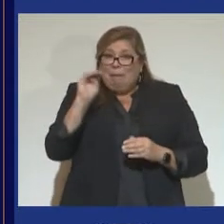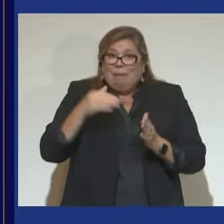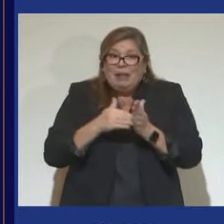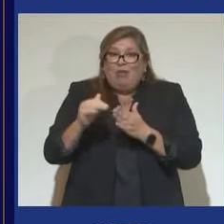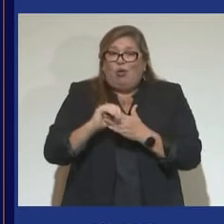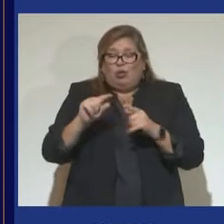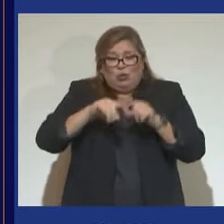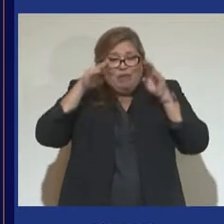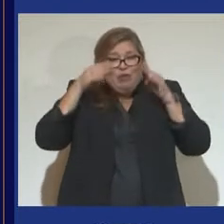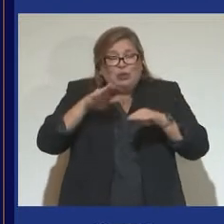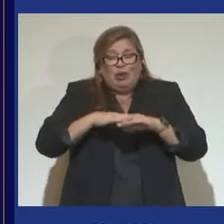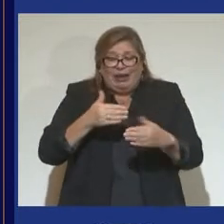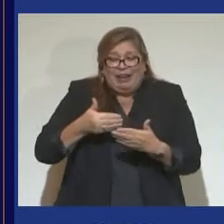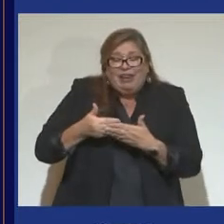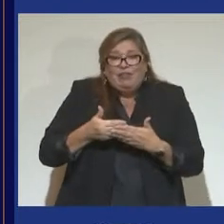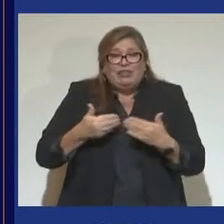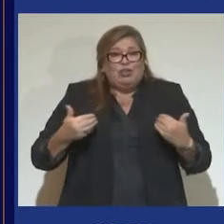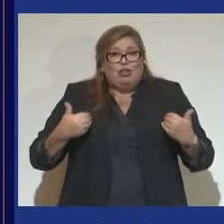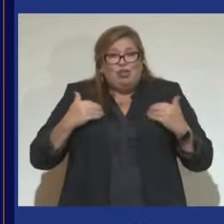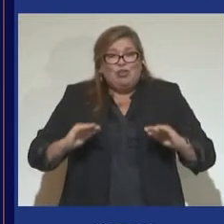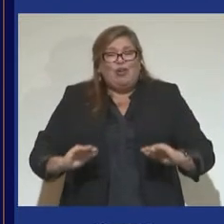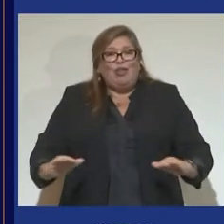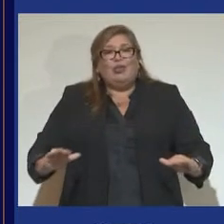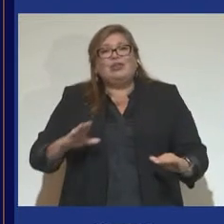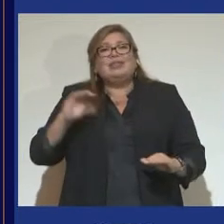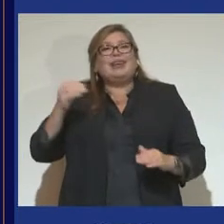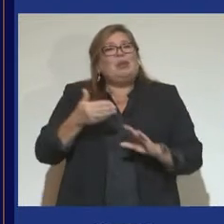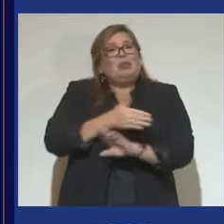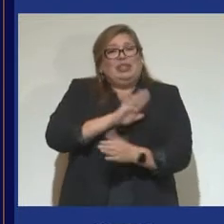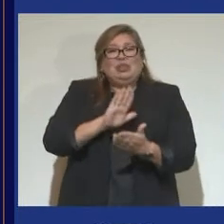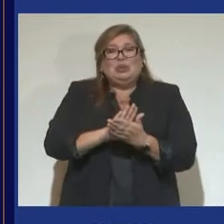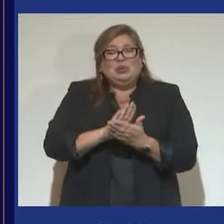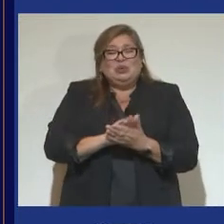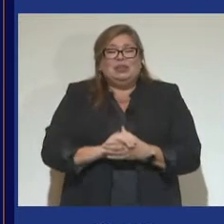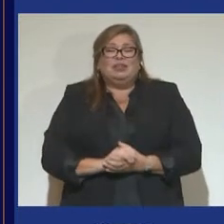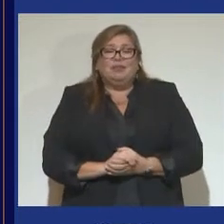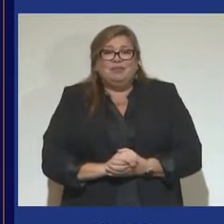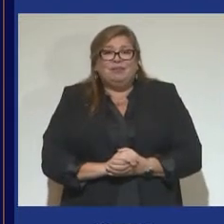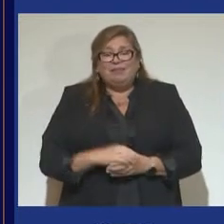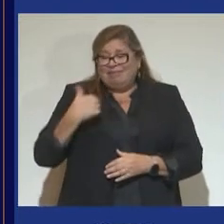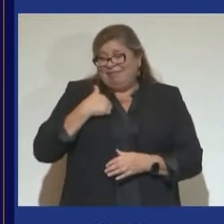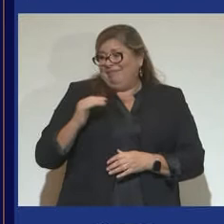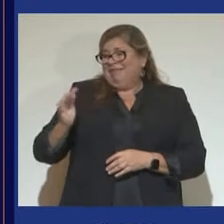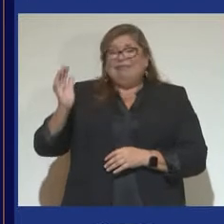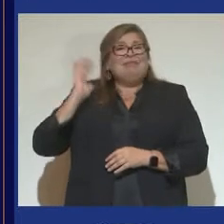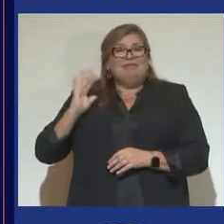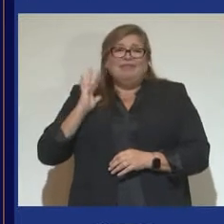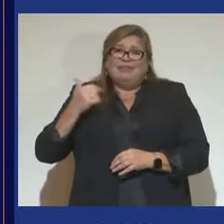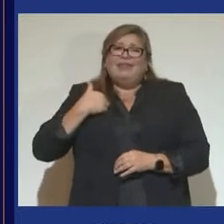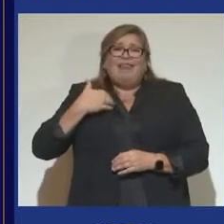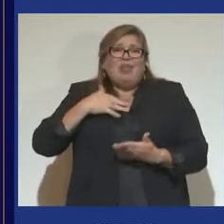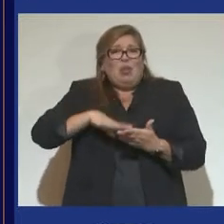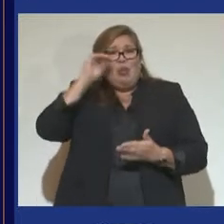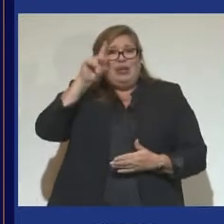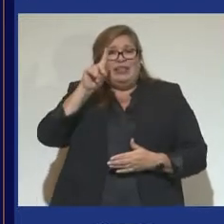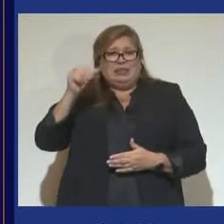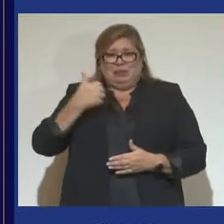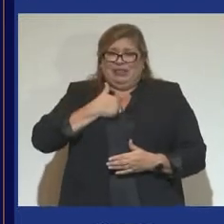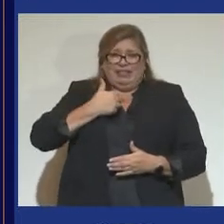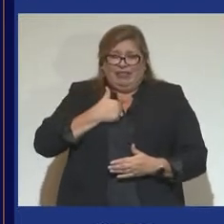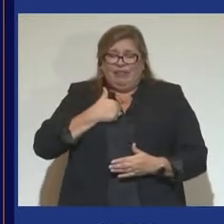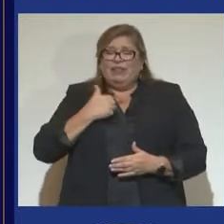para enfocar enfocarnos en bebés infantes y gente de preescolar yo fui uno de esos estudiantes con incapacidad y